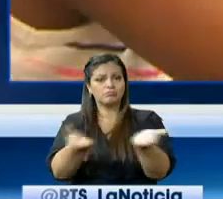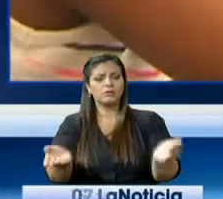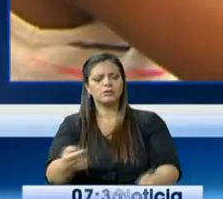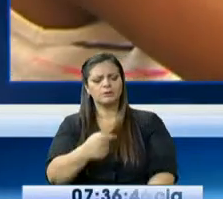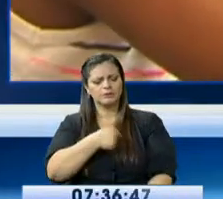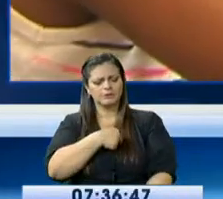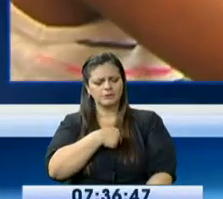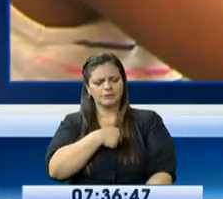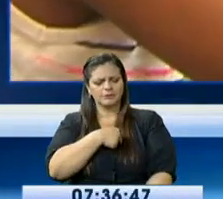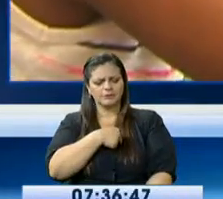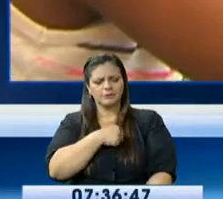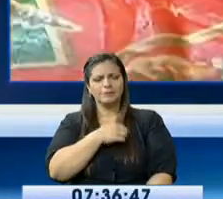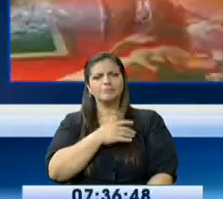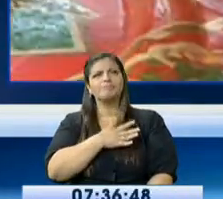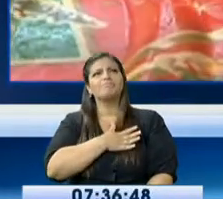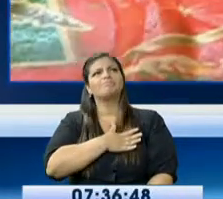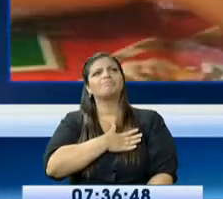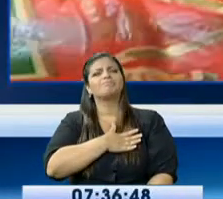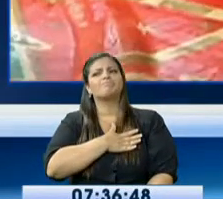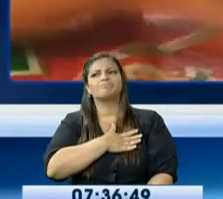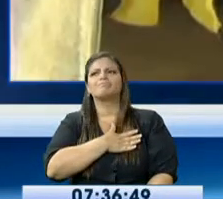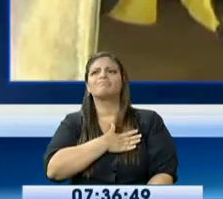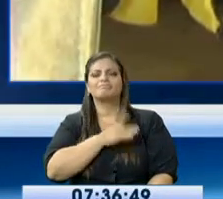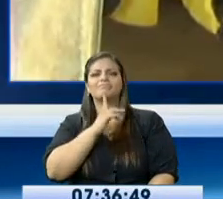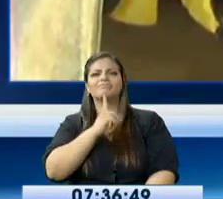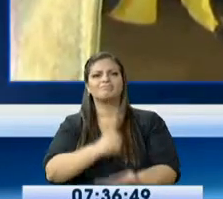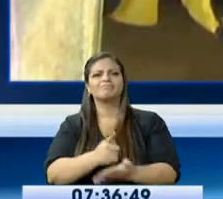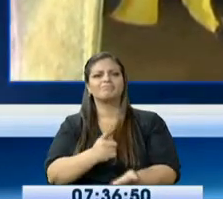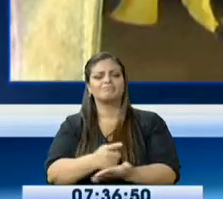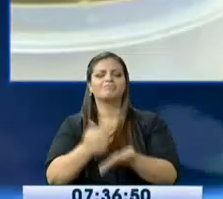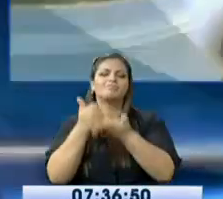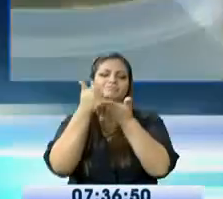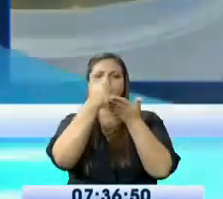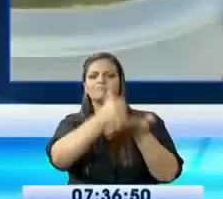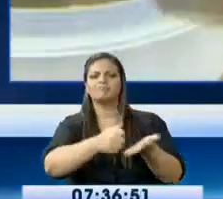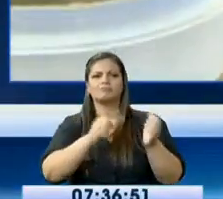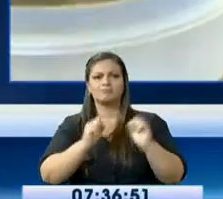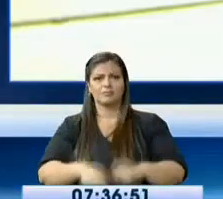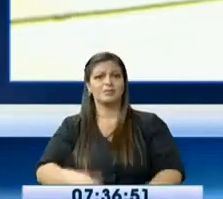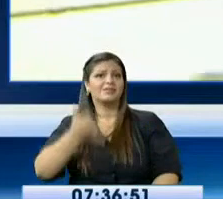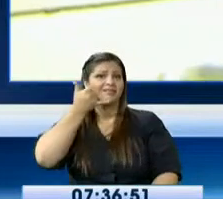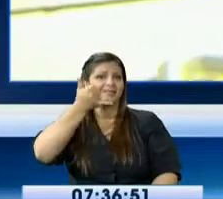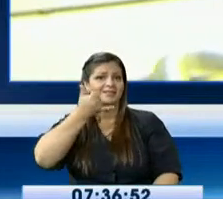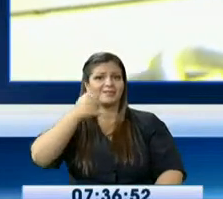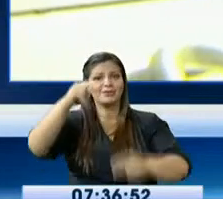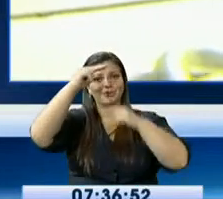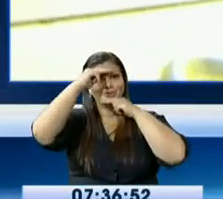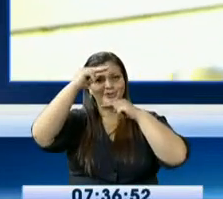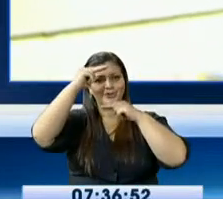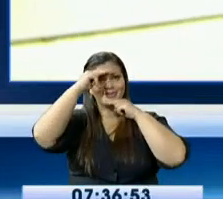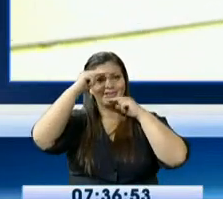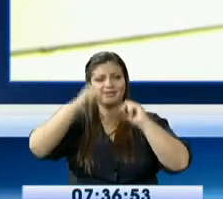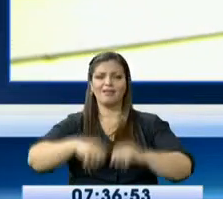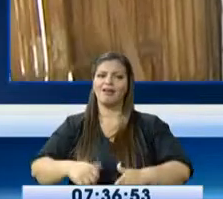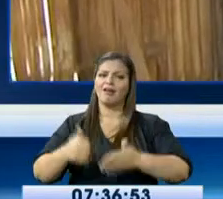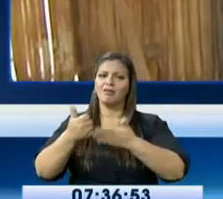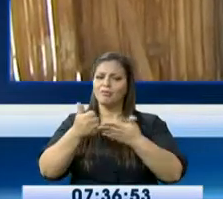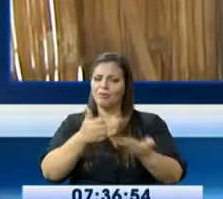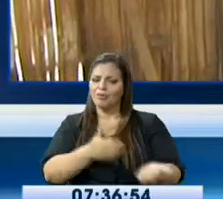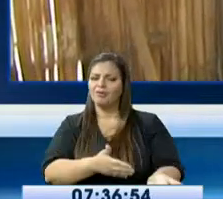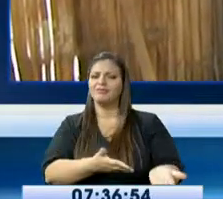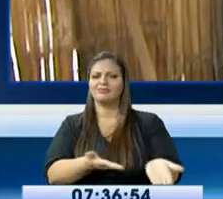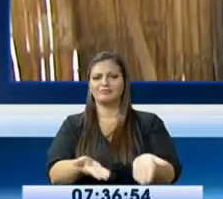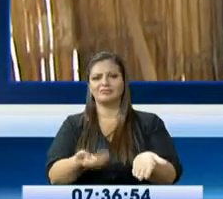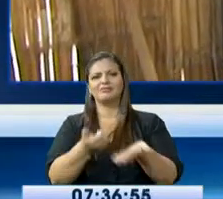posibilidades, ayudar a Hilda y a Matilde. Comuníquese con nosotros, a nuestro informativo La Noticia, para poder canalizar esa